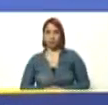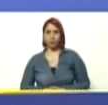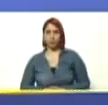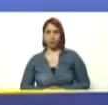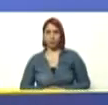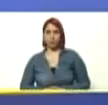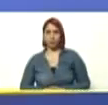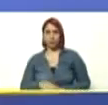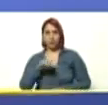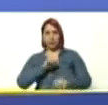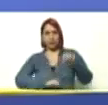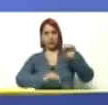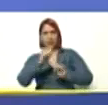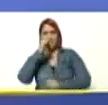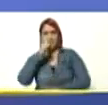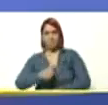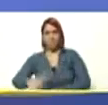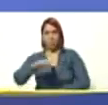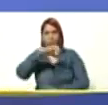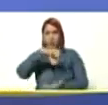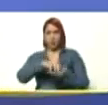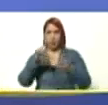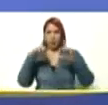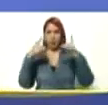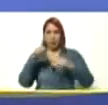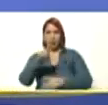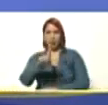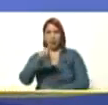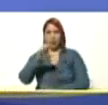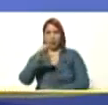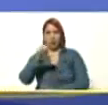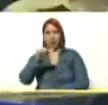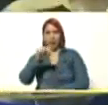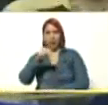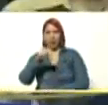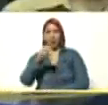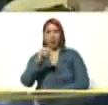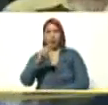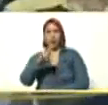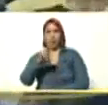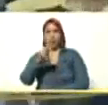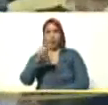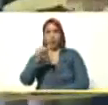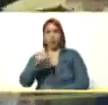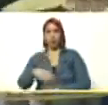A la defensora del pueblo de La Guaira, Dianorca Malabé.